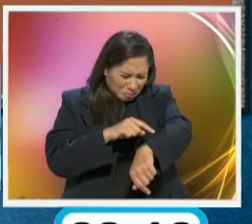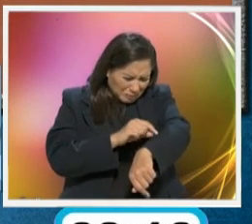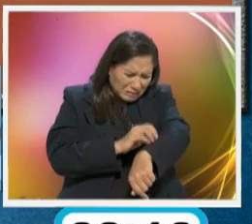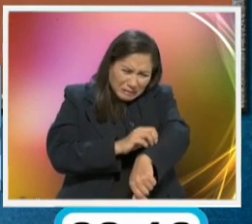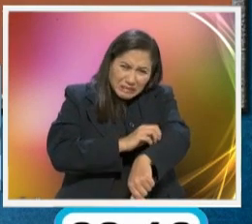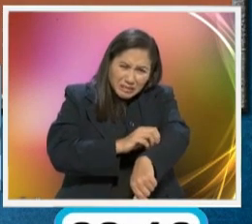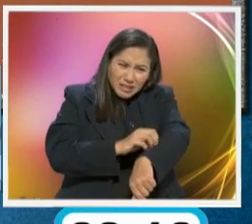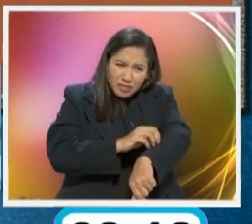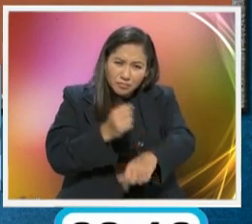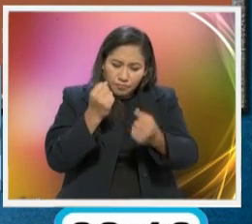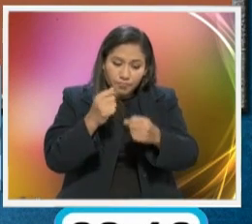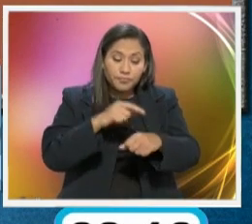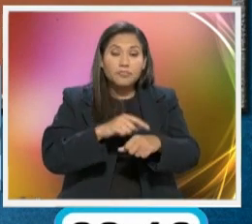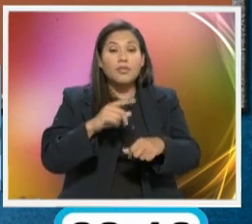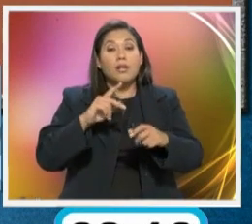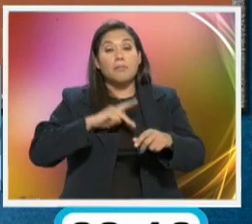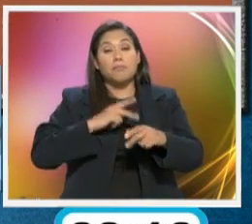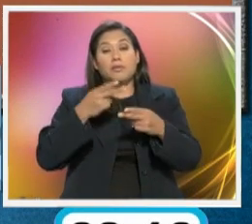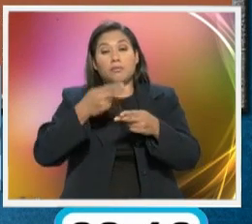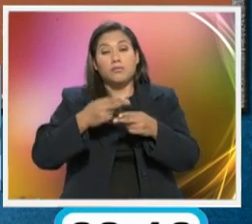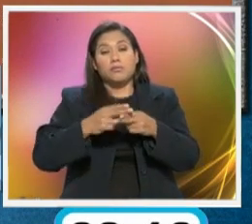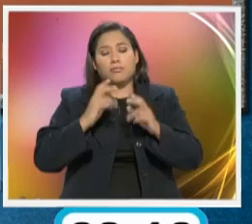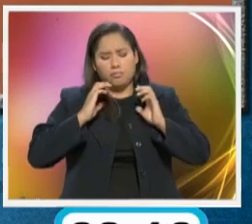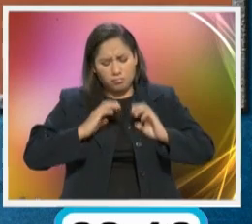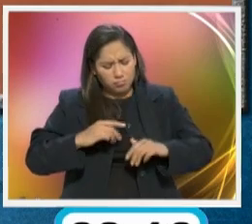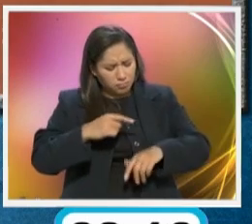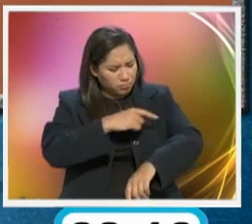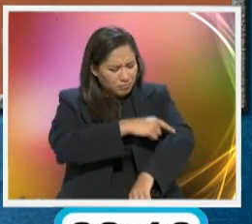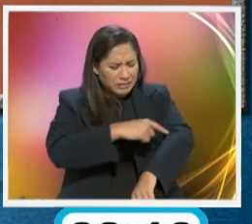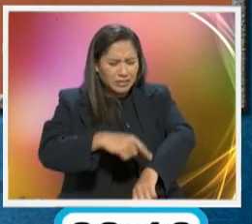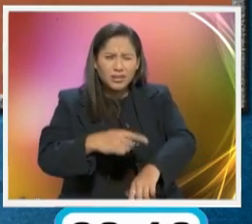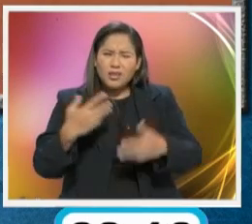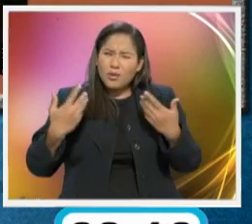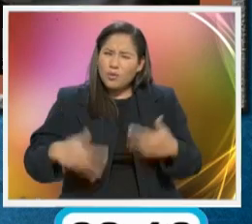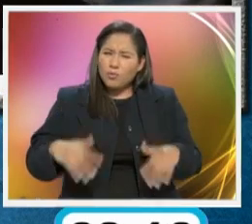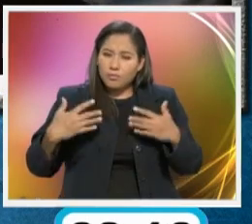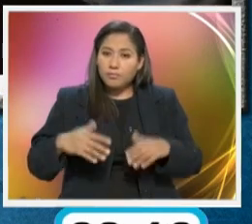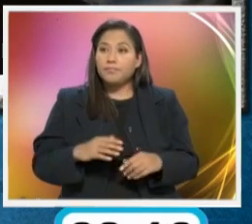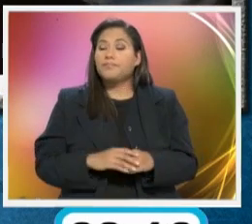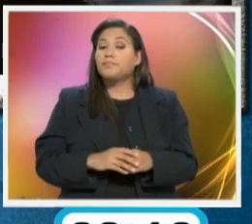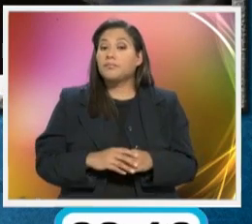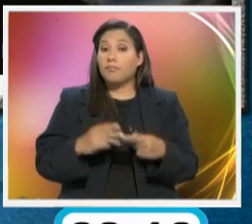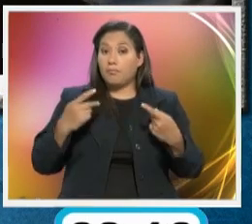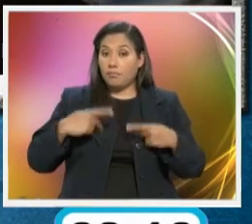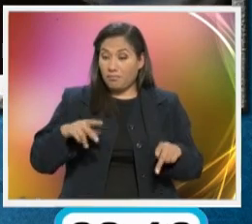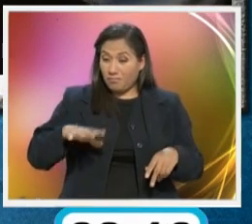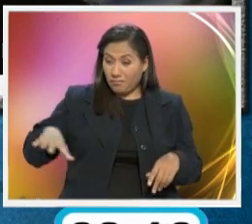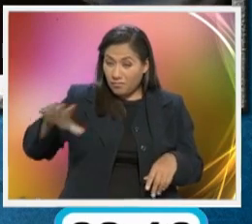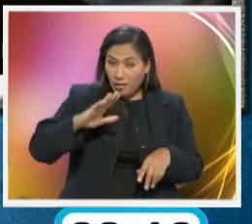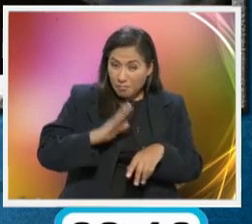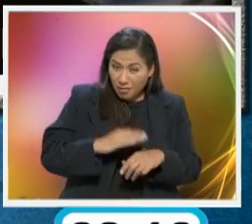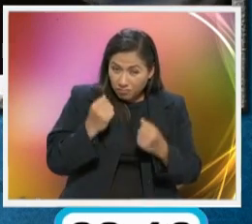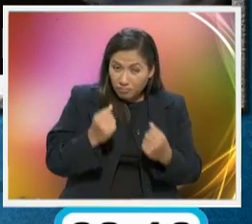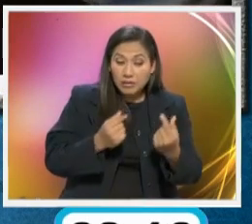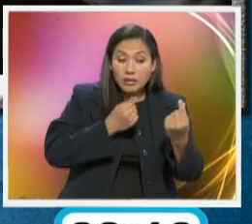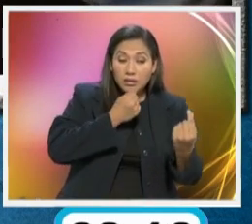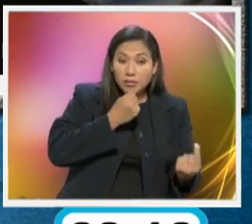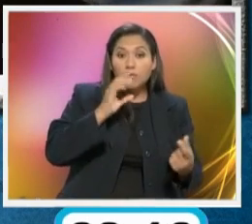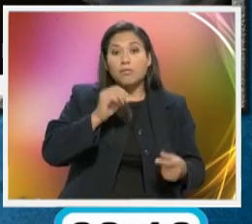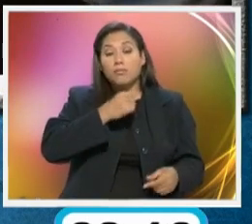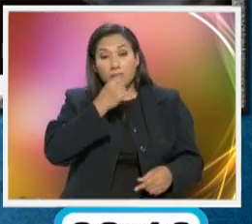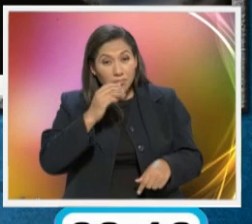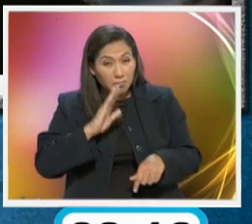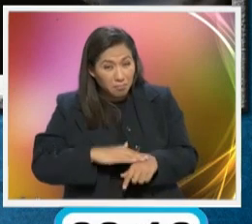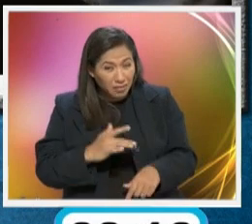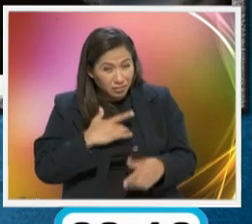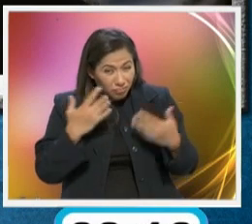también. Dolores articulares. ¿Estos síntomas, doctor, son más fuertes en una población específica, en niños y gente mayor, por